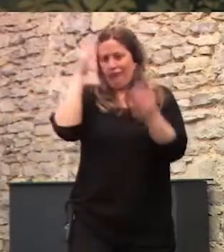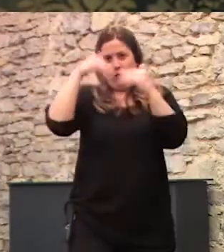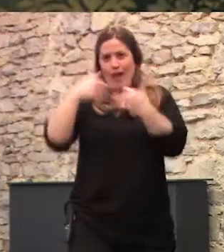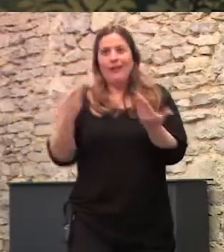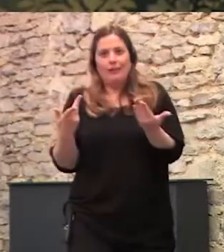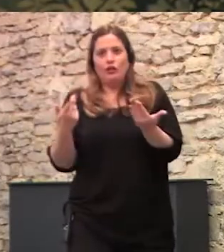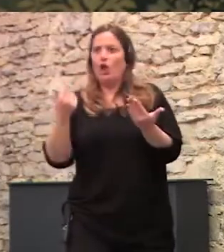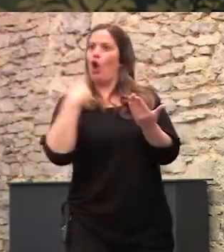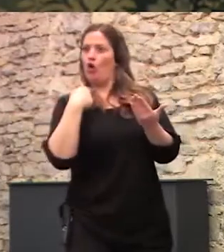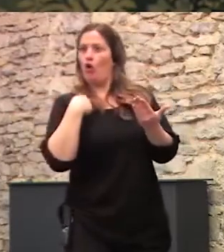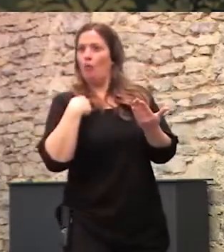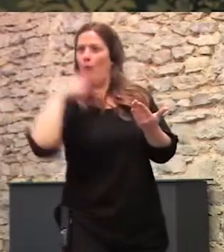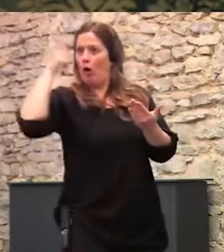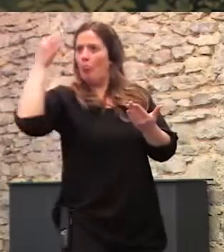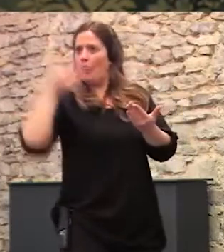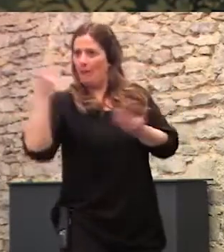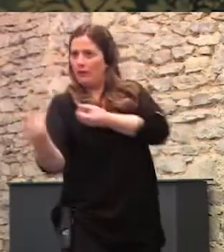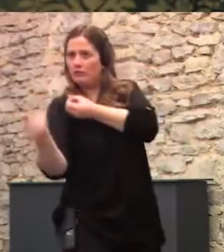conmigo.